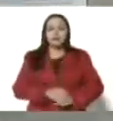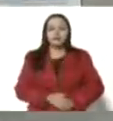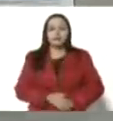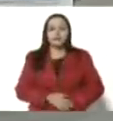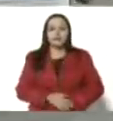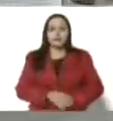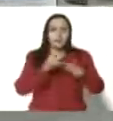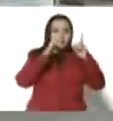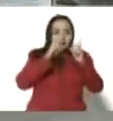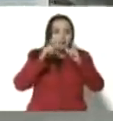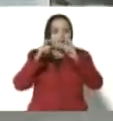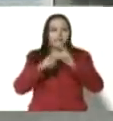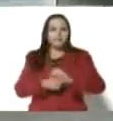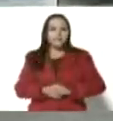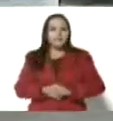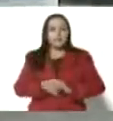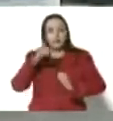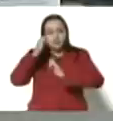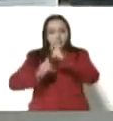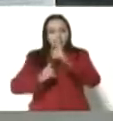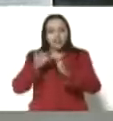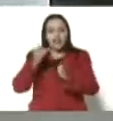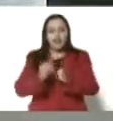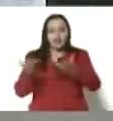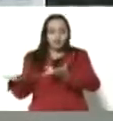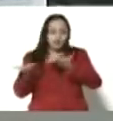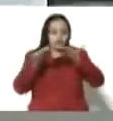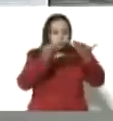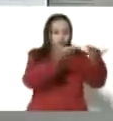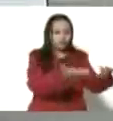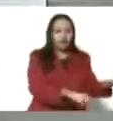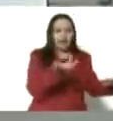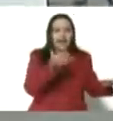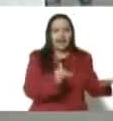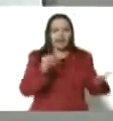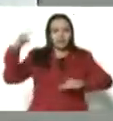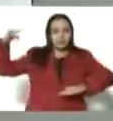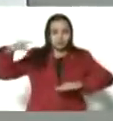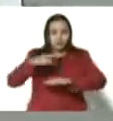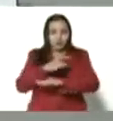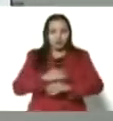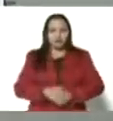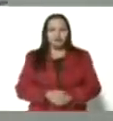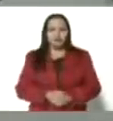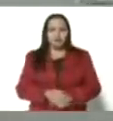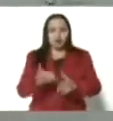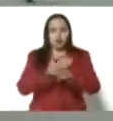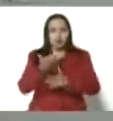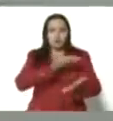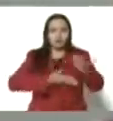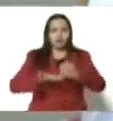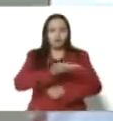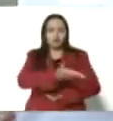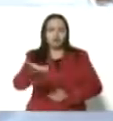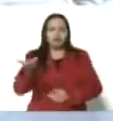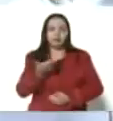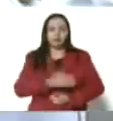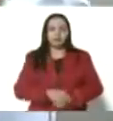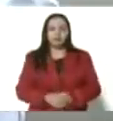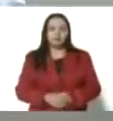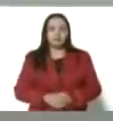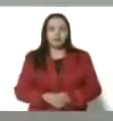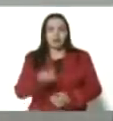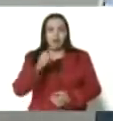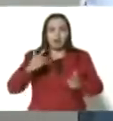imágenes el descargue de estas vacunas de la aeronave de Conviasa, compartiendo con todos ustedes, amigos televidentes, que fue